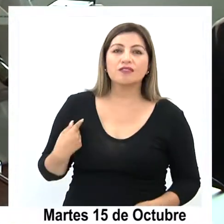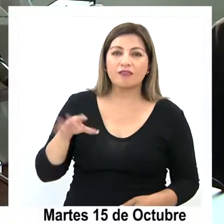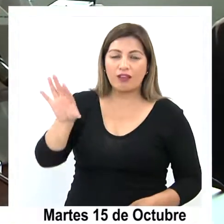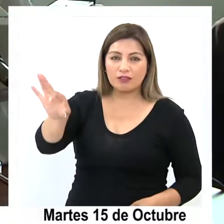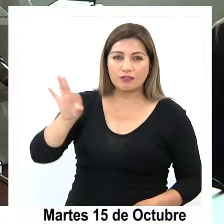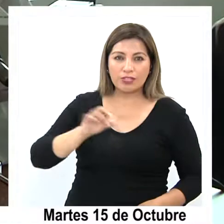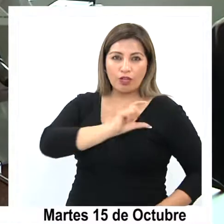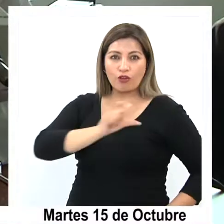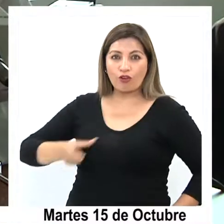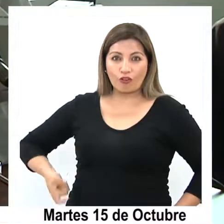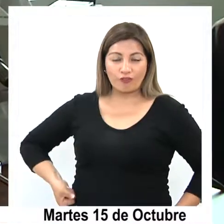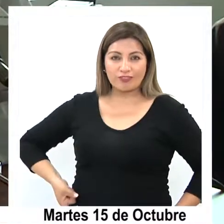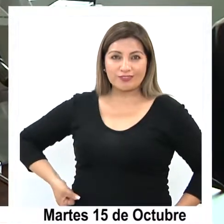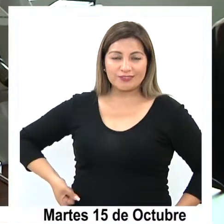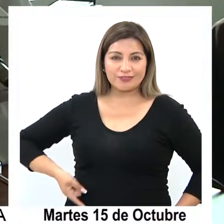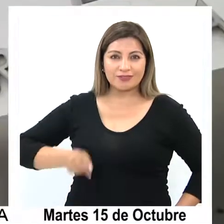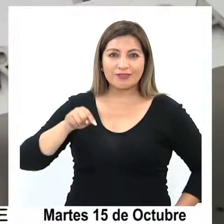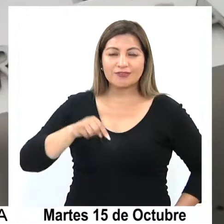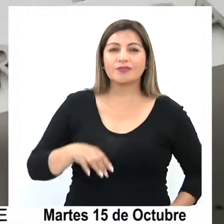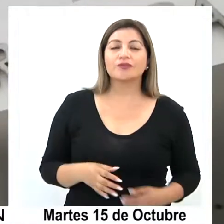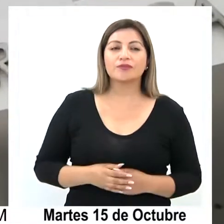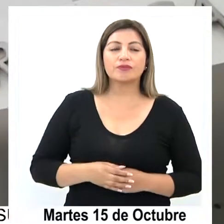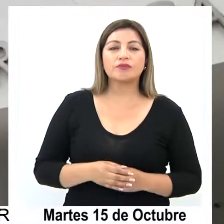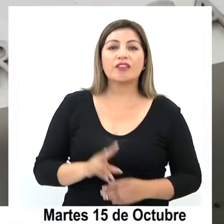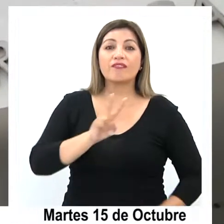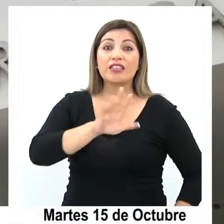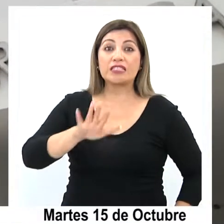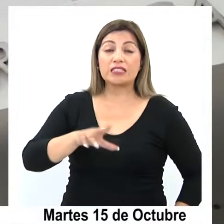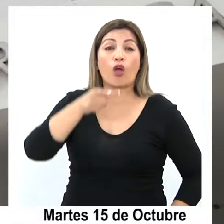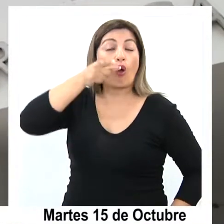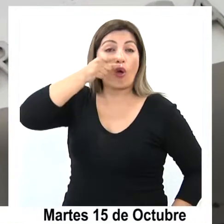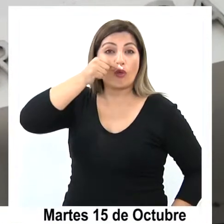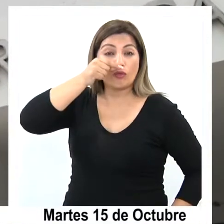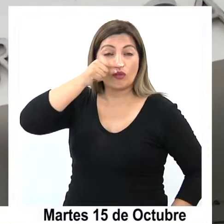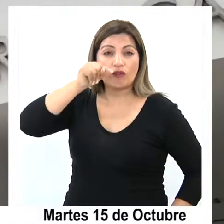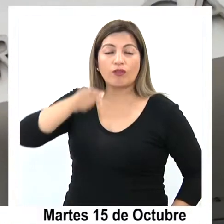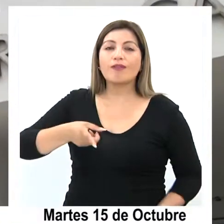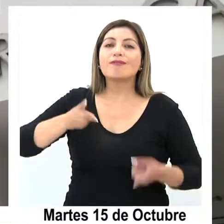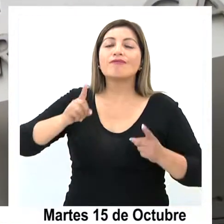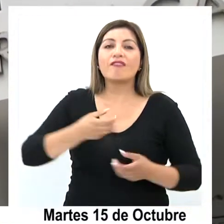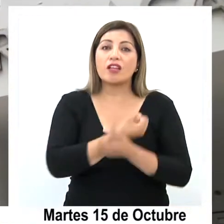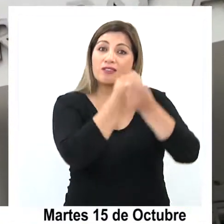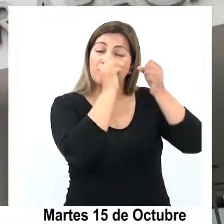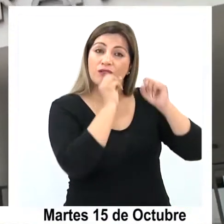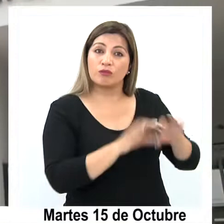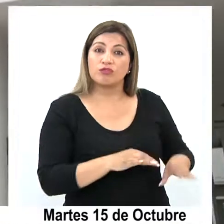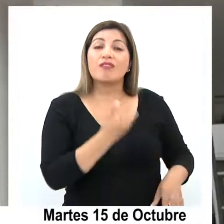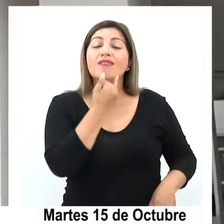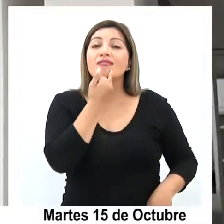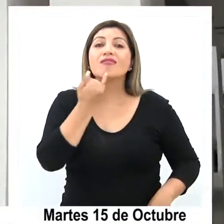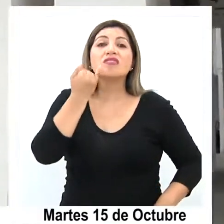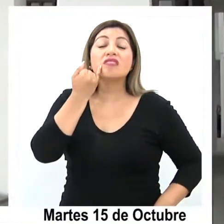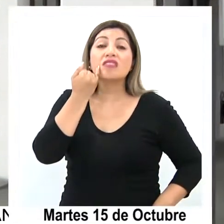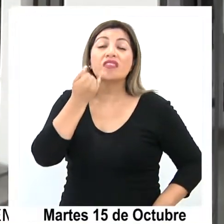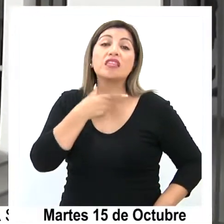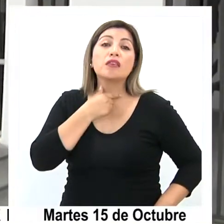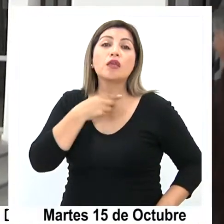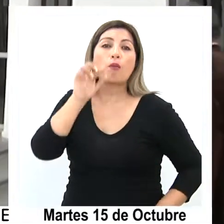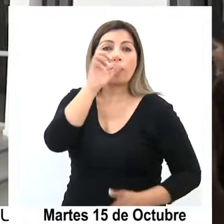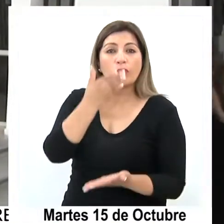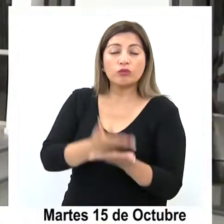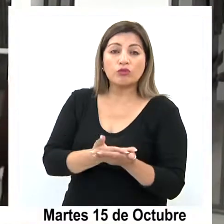elegir popularmente los gobernadores regionales. El 25 de octubre deben renunciar los intendentes que deseen